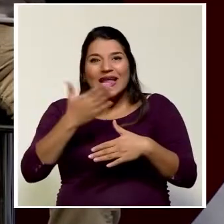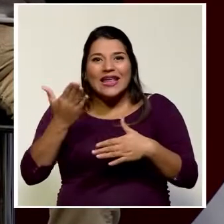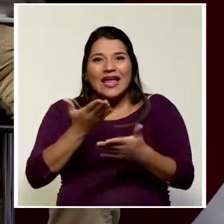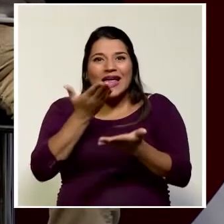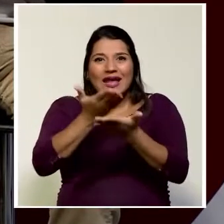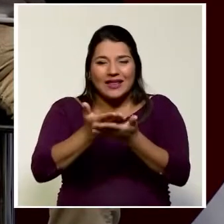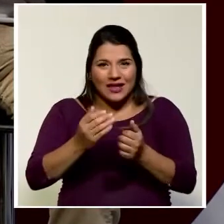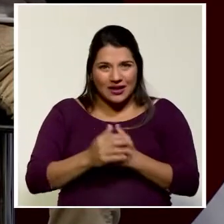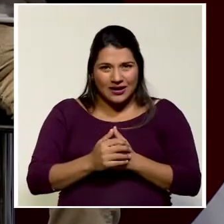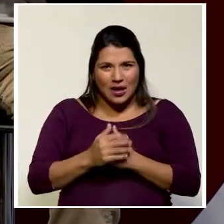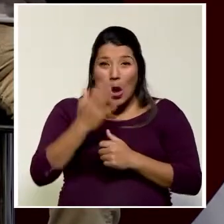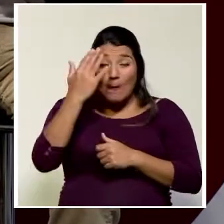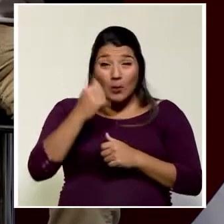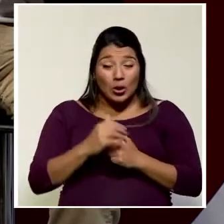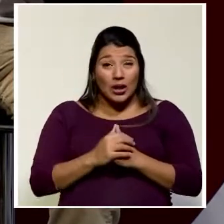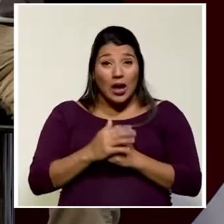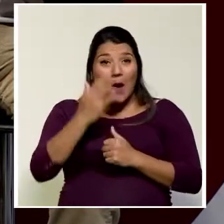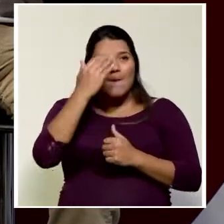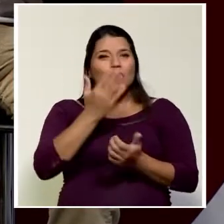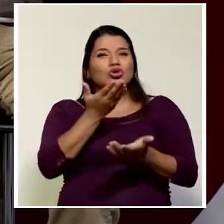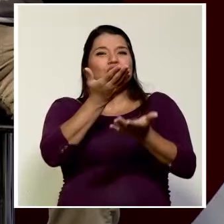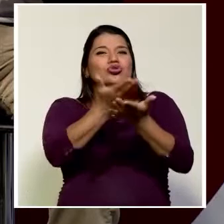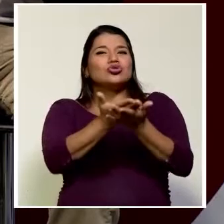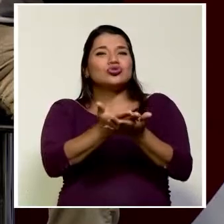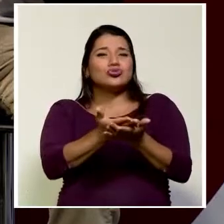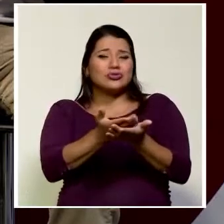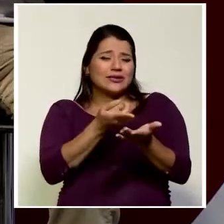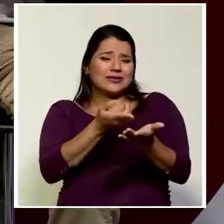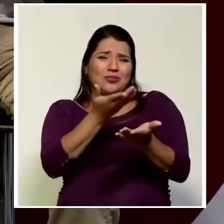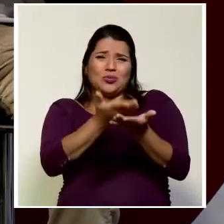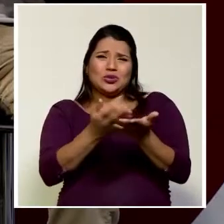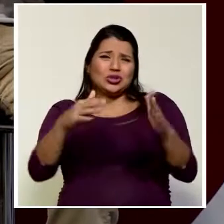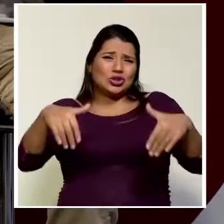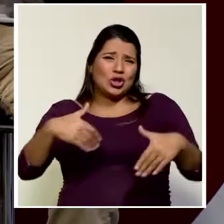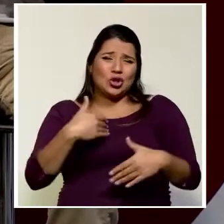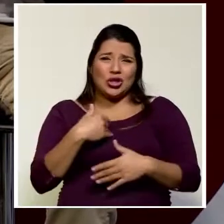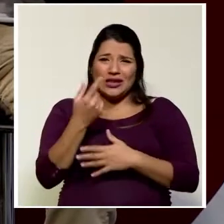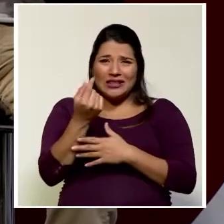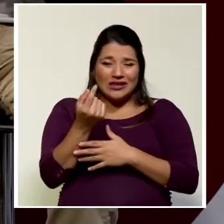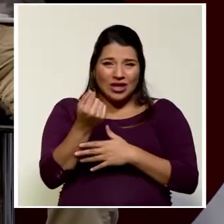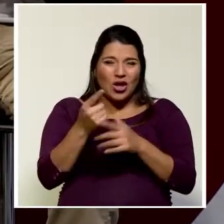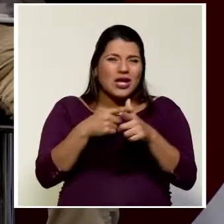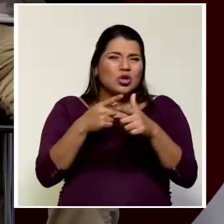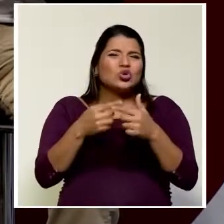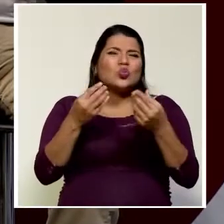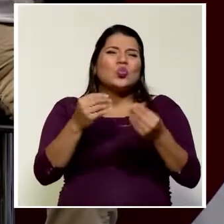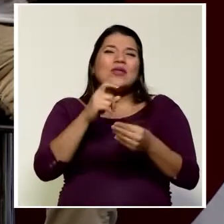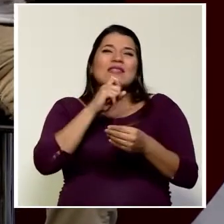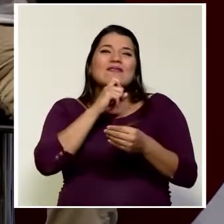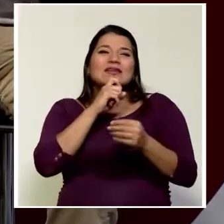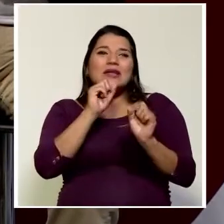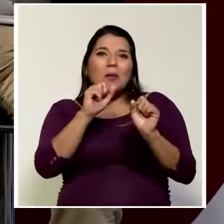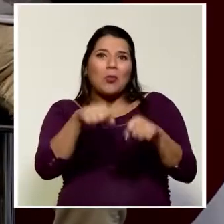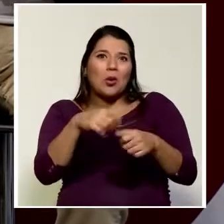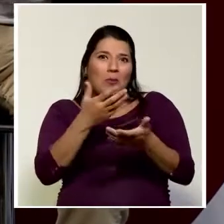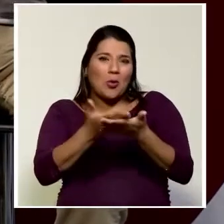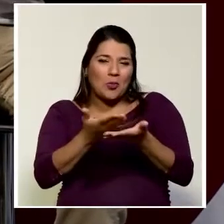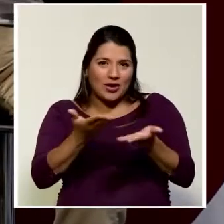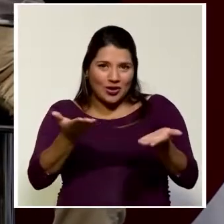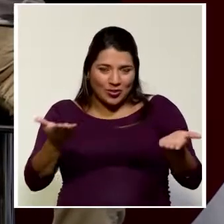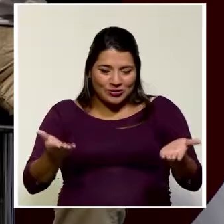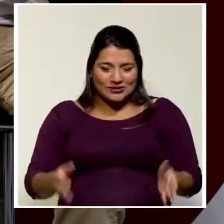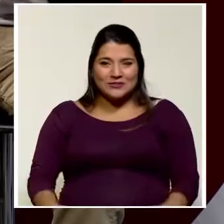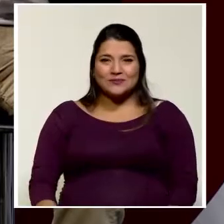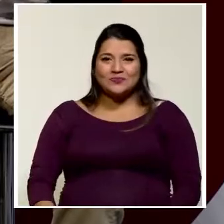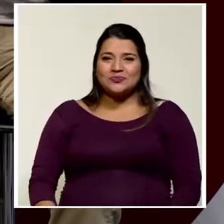se sabe, no tienen sustento presupuestario. Entonces cuesta mucho ofrecer cosas. Ahí hay un fenómeno